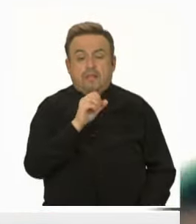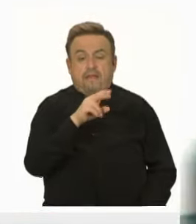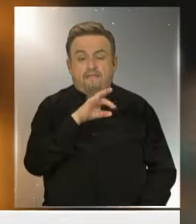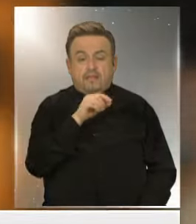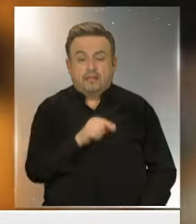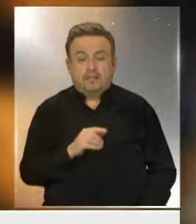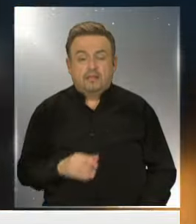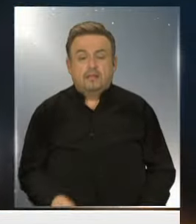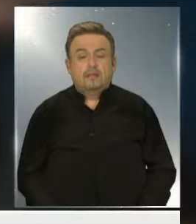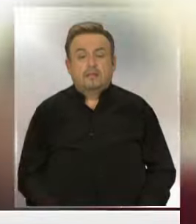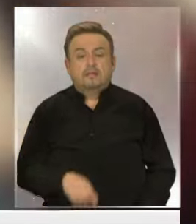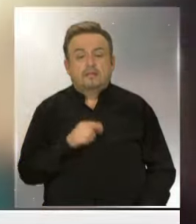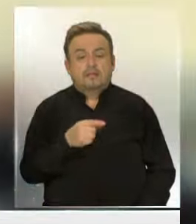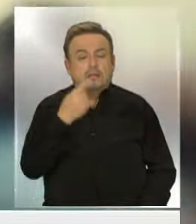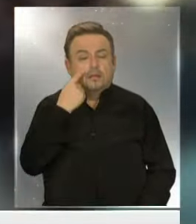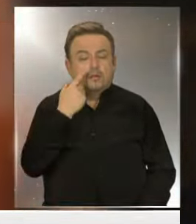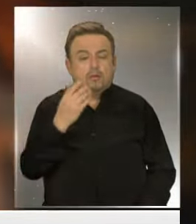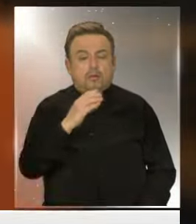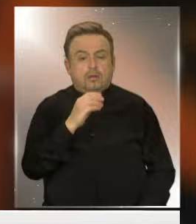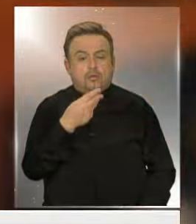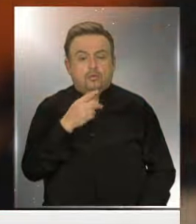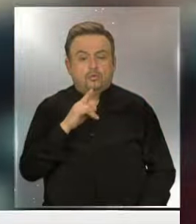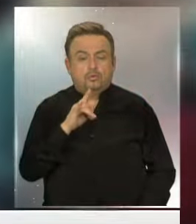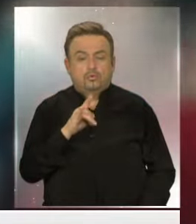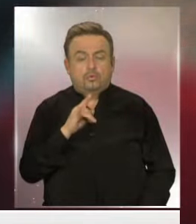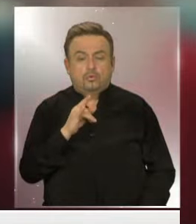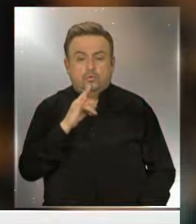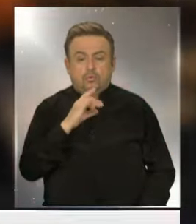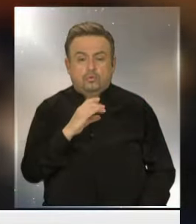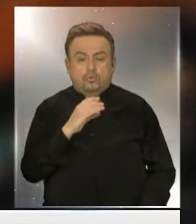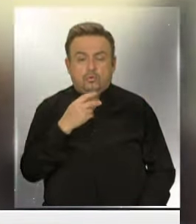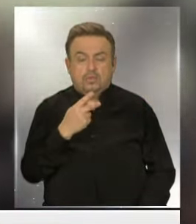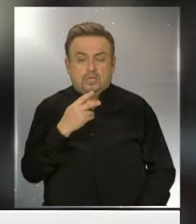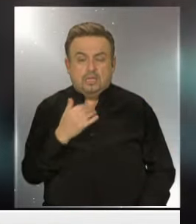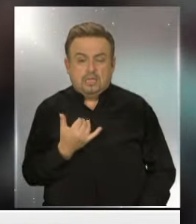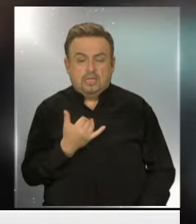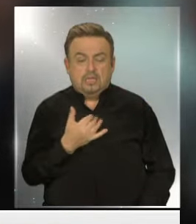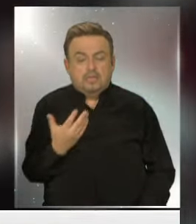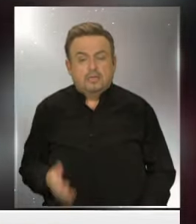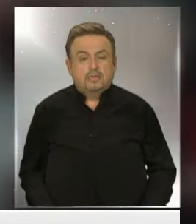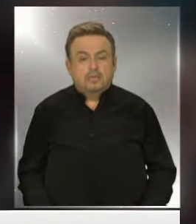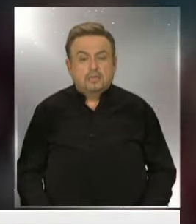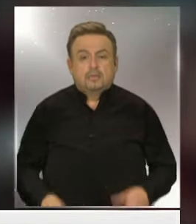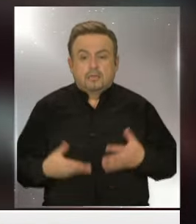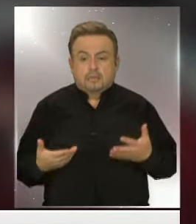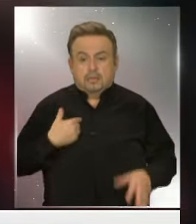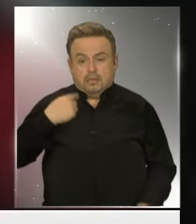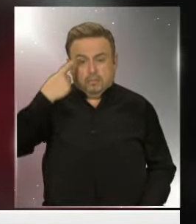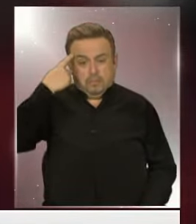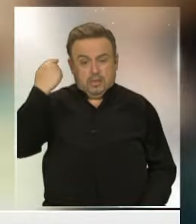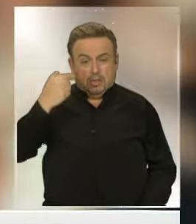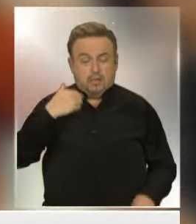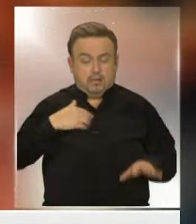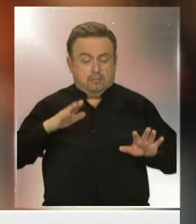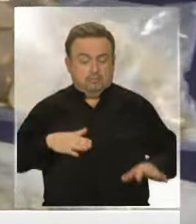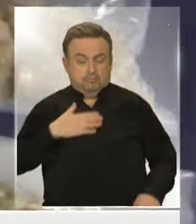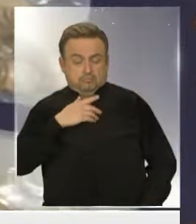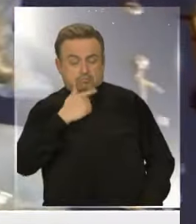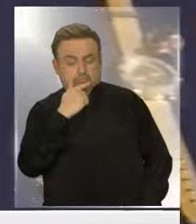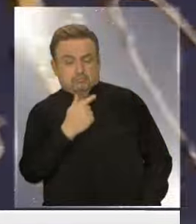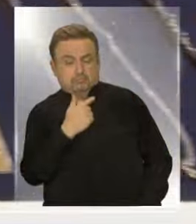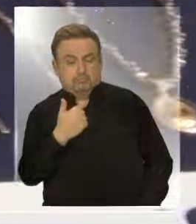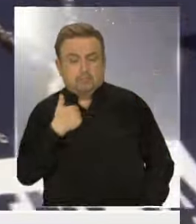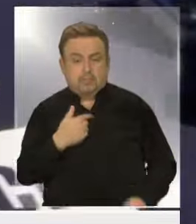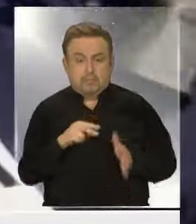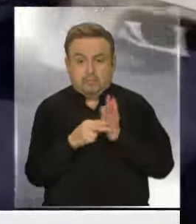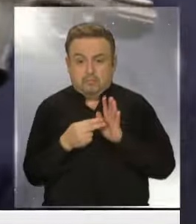Israel Cornejo Gómez, conocido como el Chucky, indica en el ambiente del trap. Al parecer, creía que sus ostentaciones no le